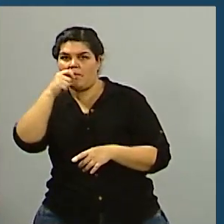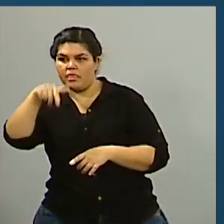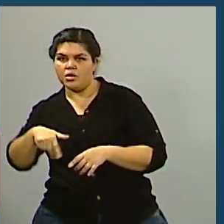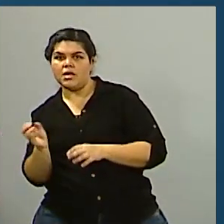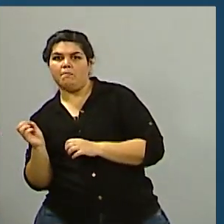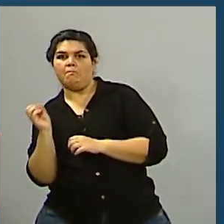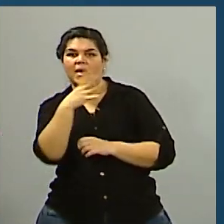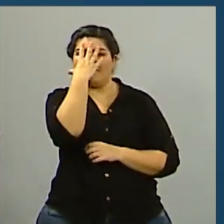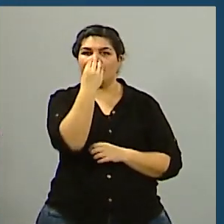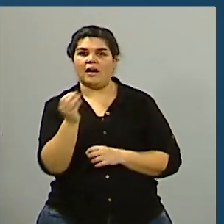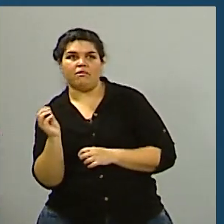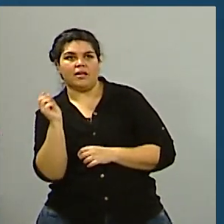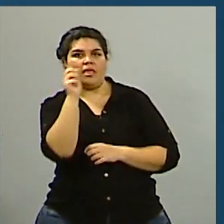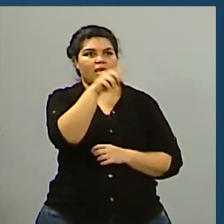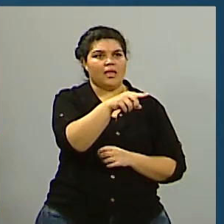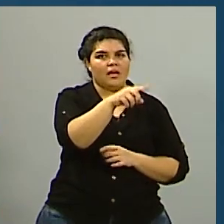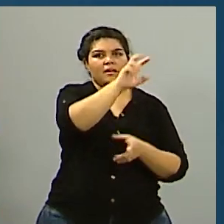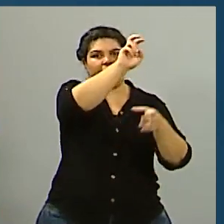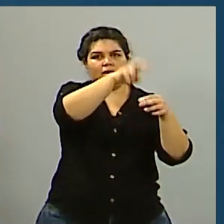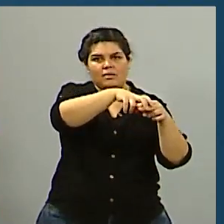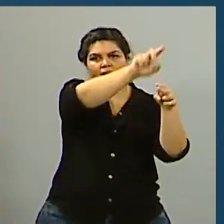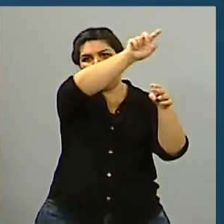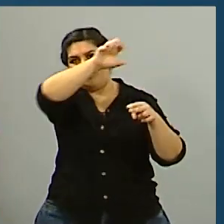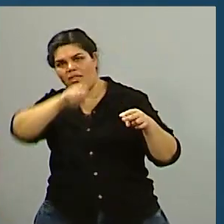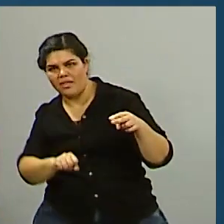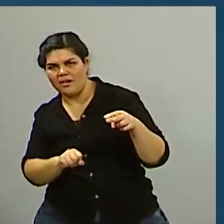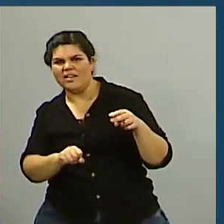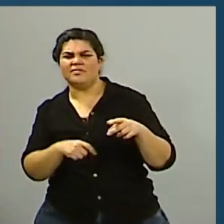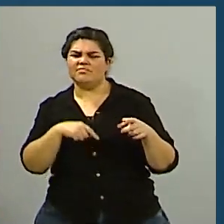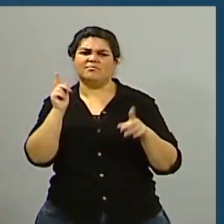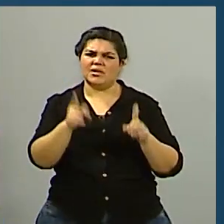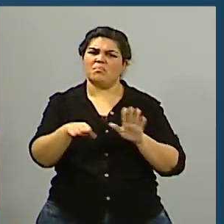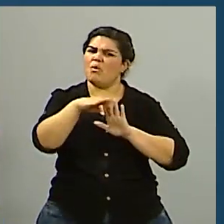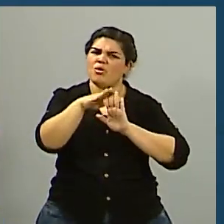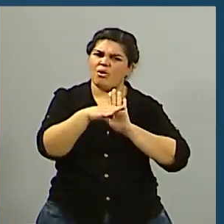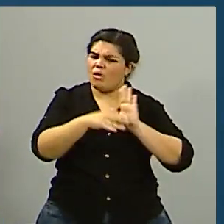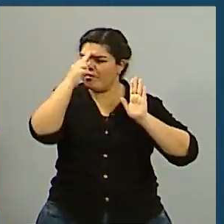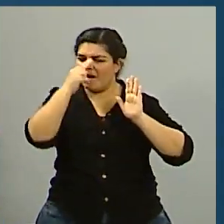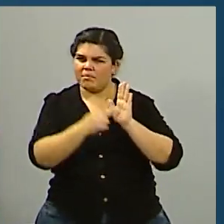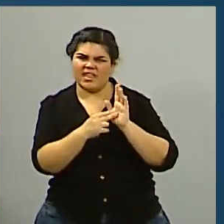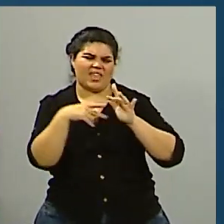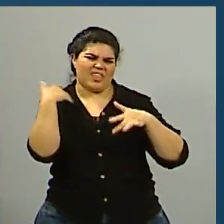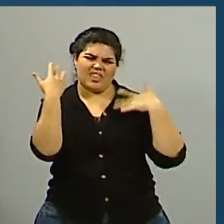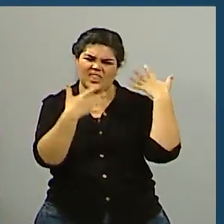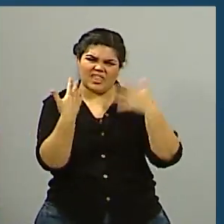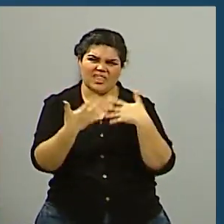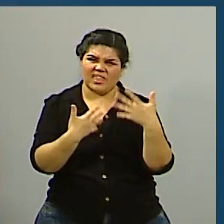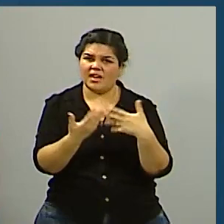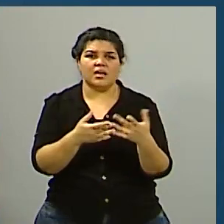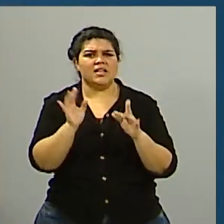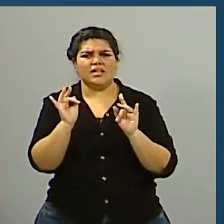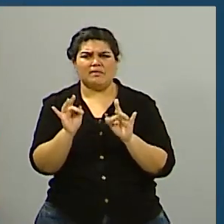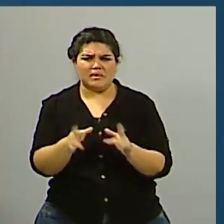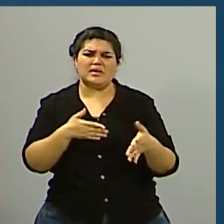ese trabajador, cumpliendo determinadas normas sanitarias, etcétera. Bueno, también se fue escaseando desde ese punto de